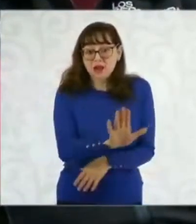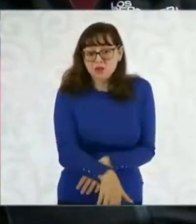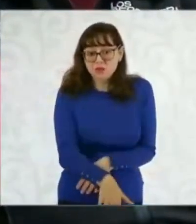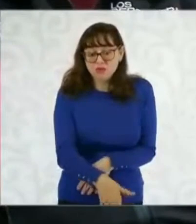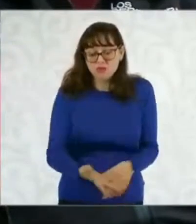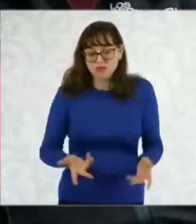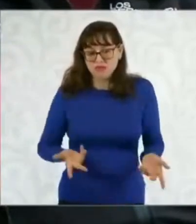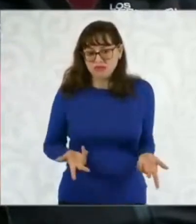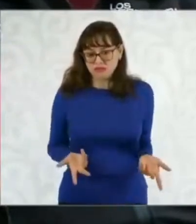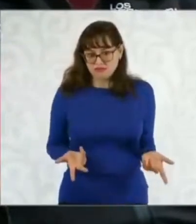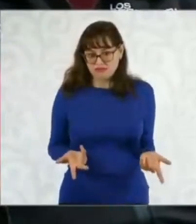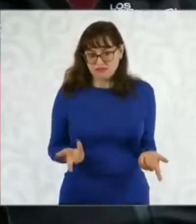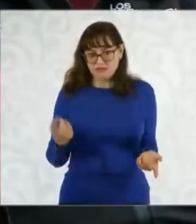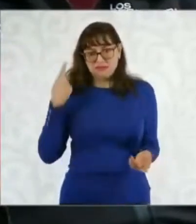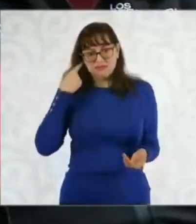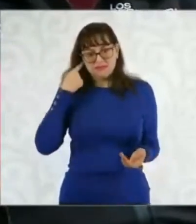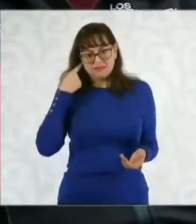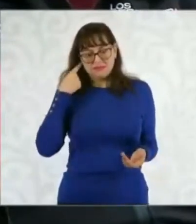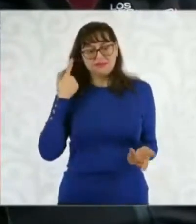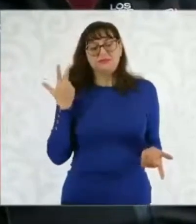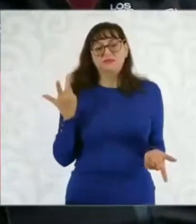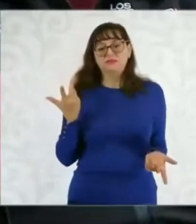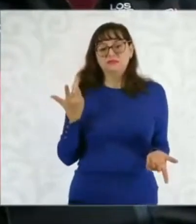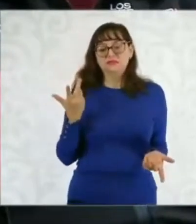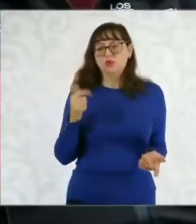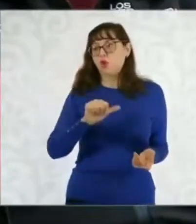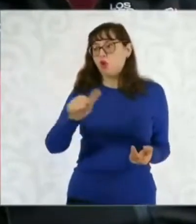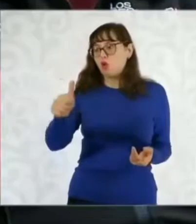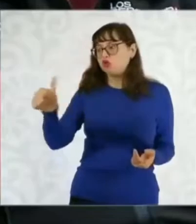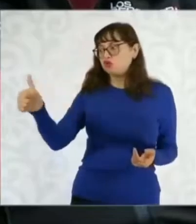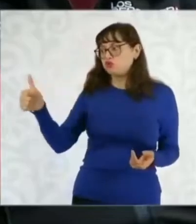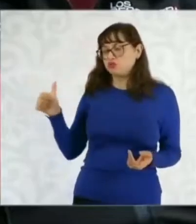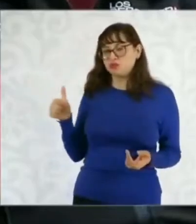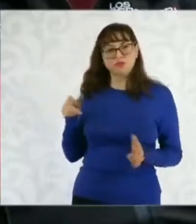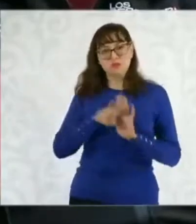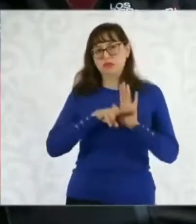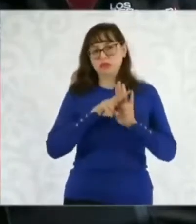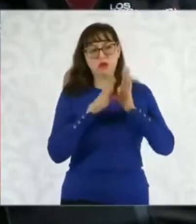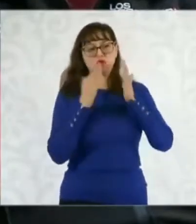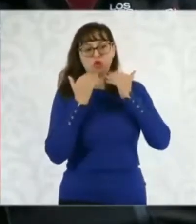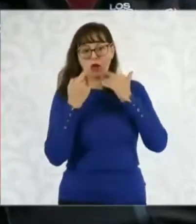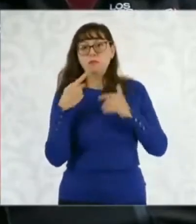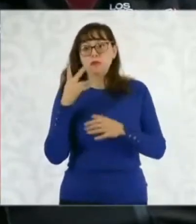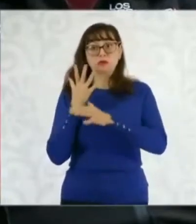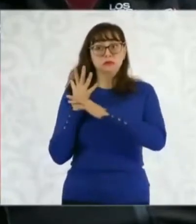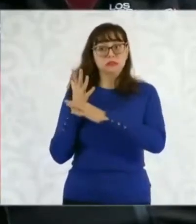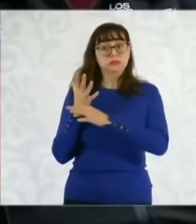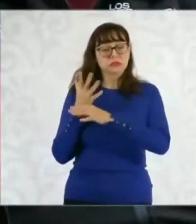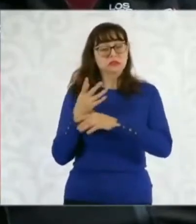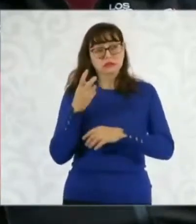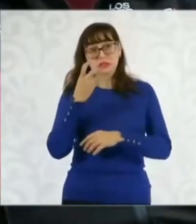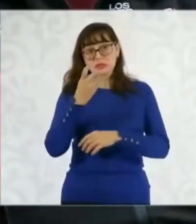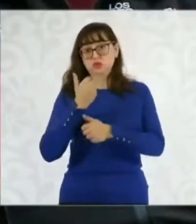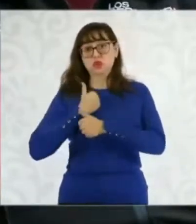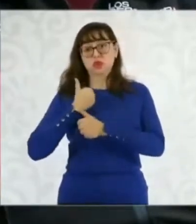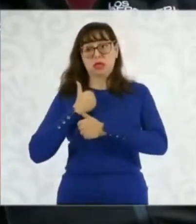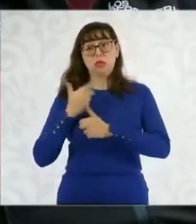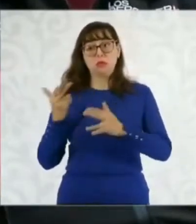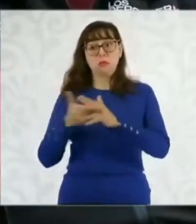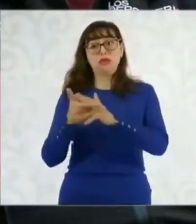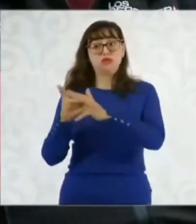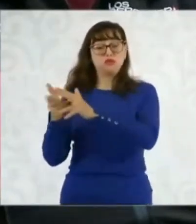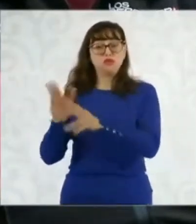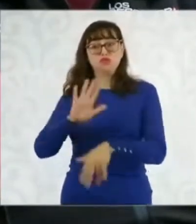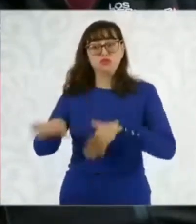no tenemos ese tipo de pruebas, pero los familiares pues justo lo que hacen es reclamar ese tipo de